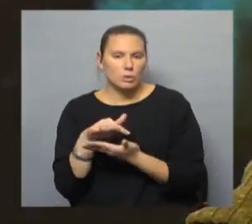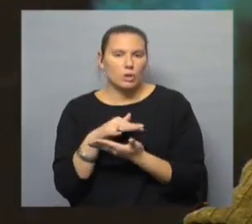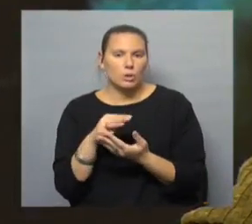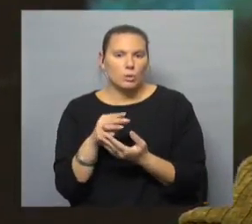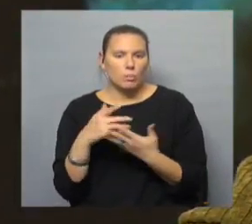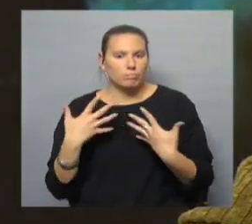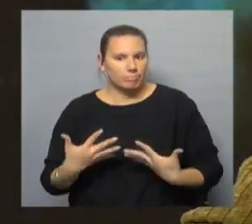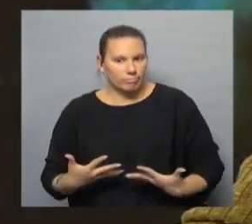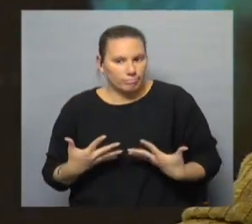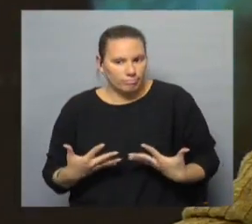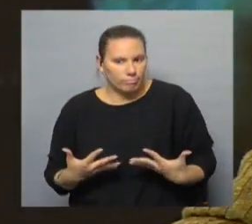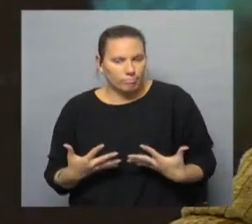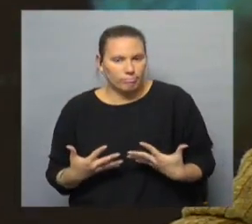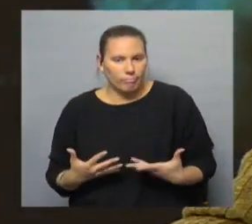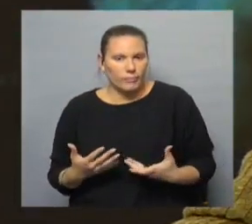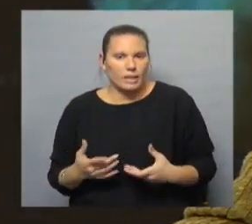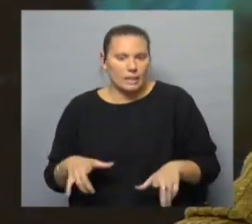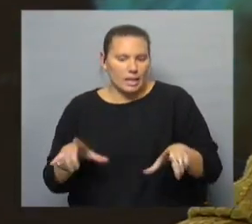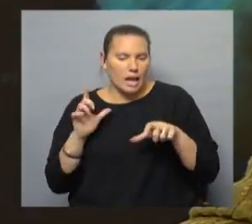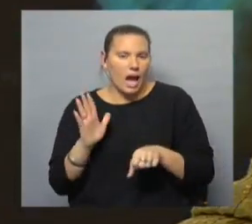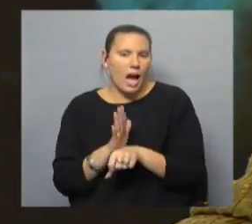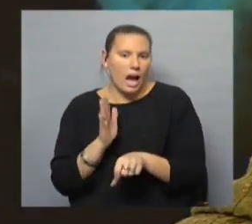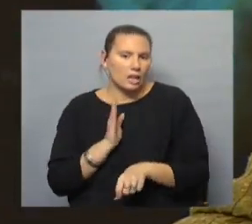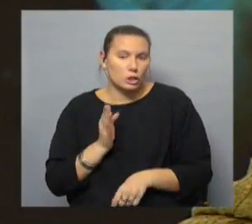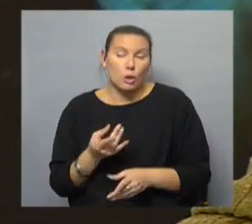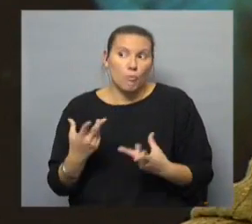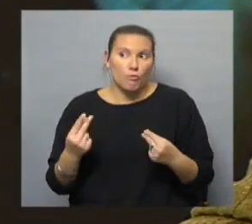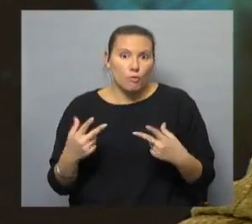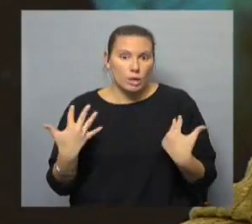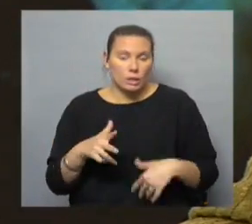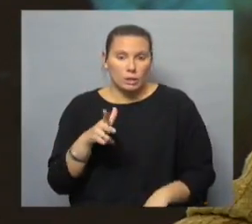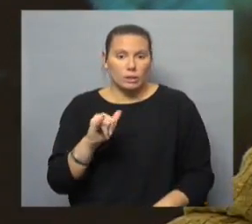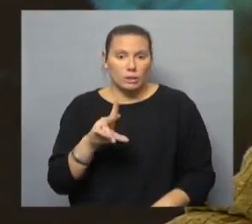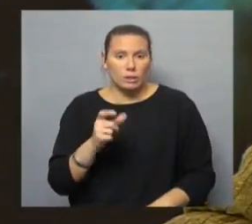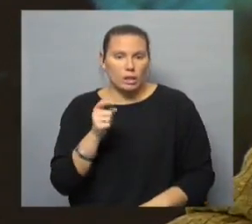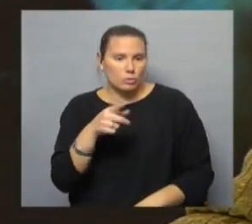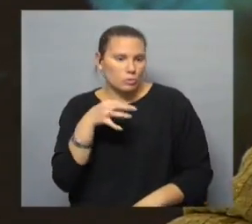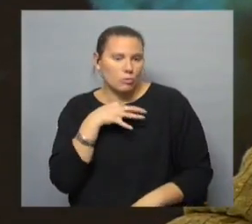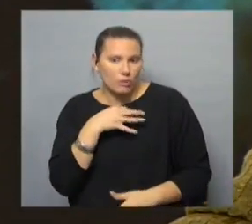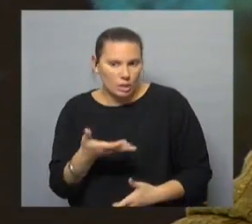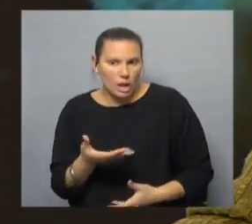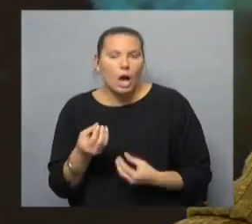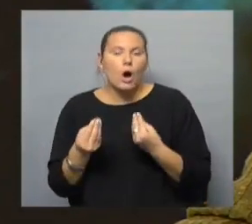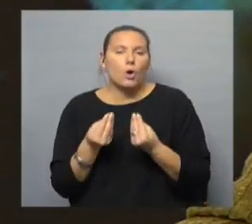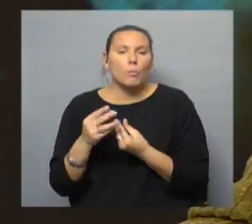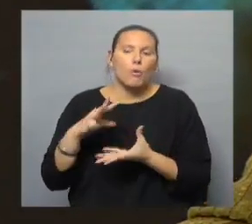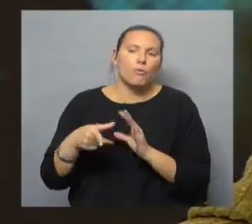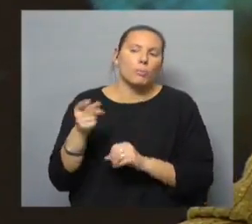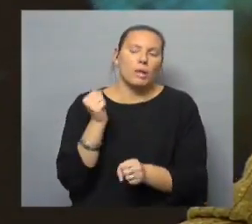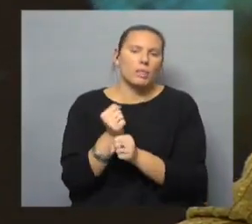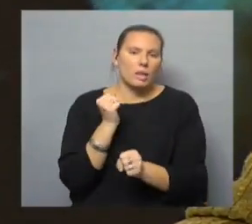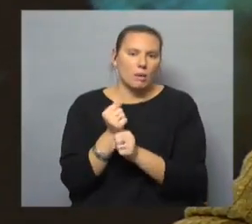una carga desde el papel de la actriz muy, muy fuerte, ¿no? Porque Zilda es lo que pasa. ¿Cómo es tu manera de